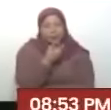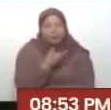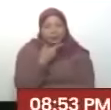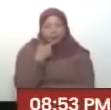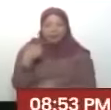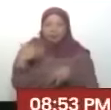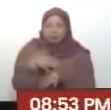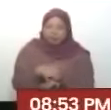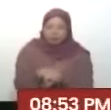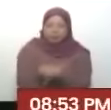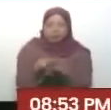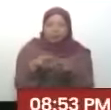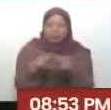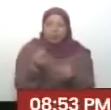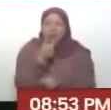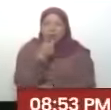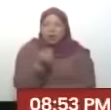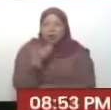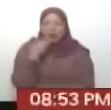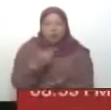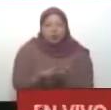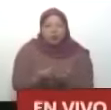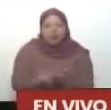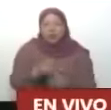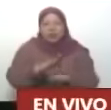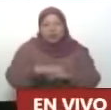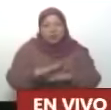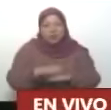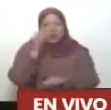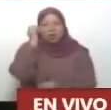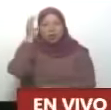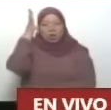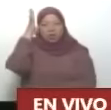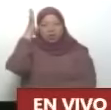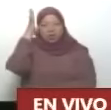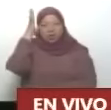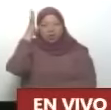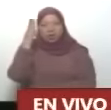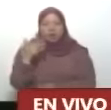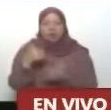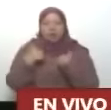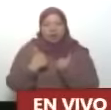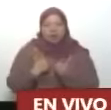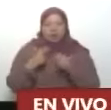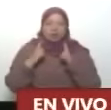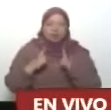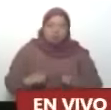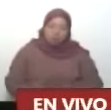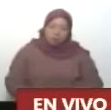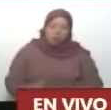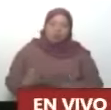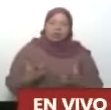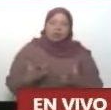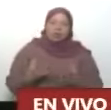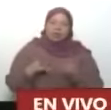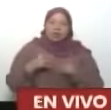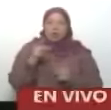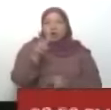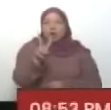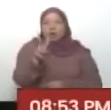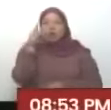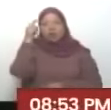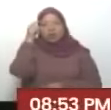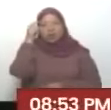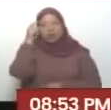de integración, facilitación, convocatoria. Descansen un poquito. Un día,